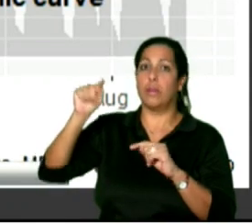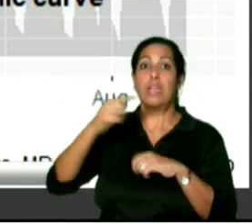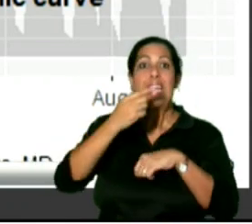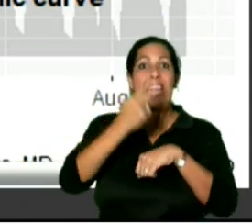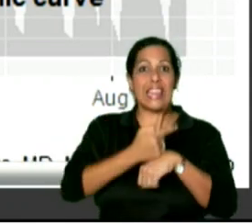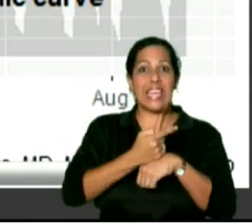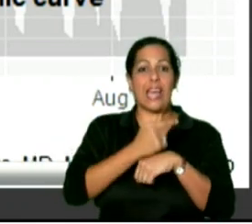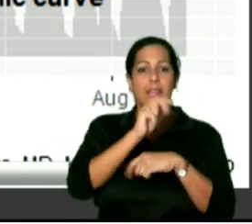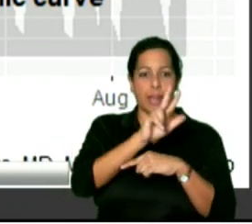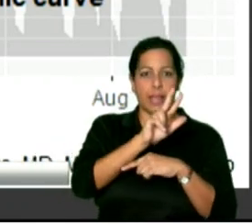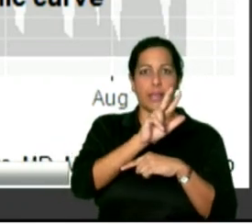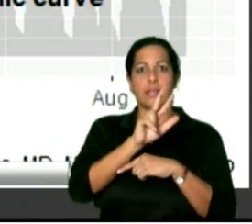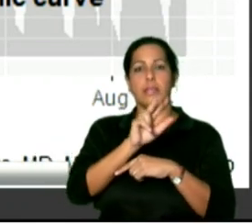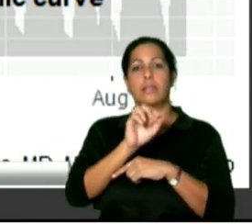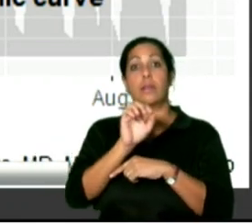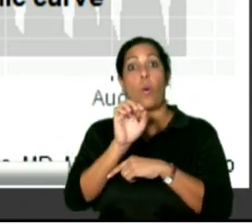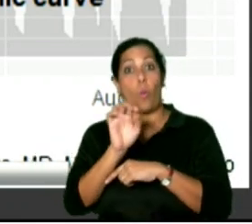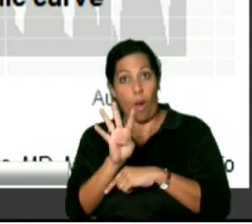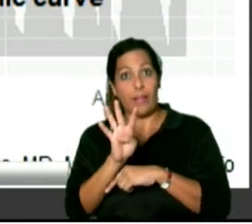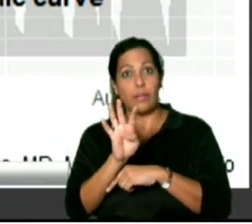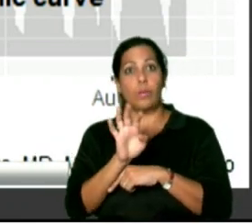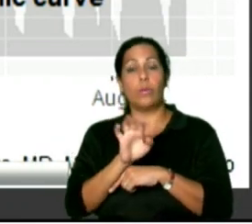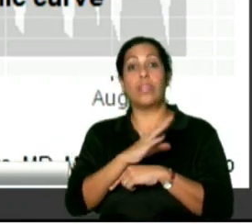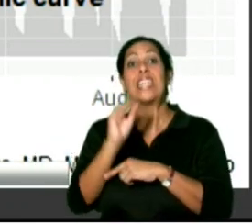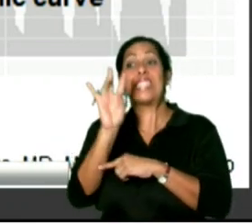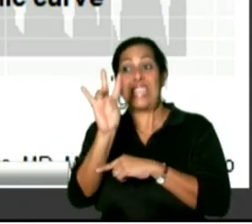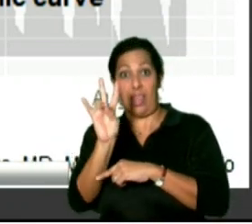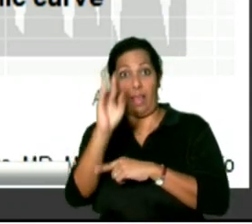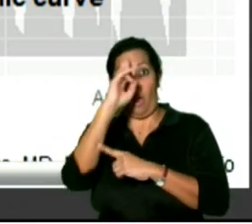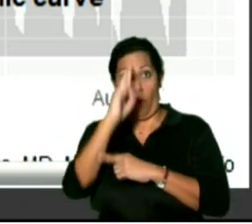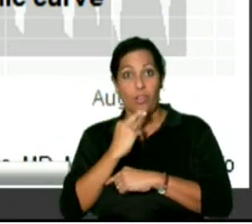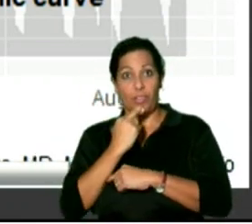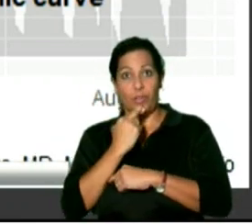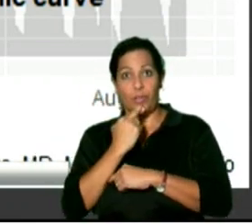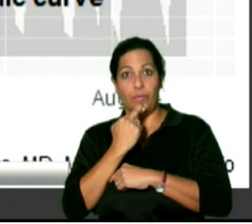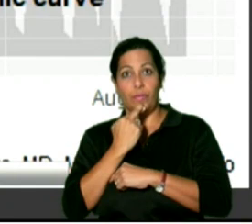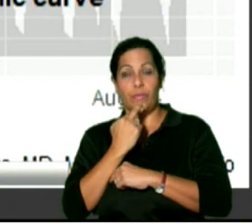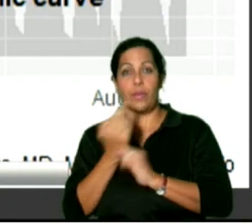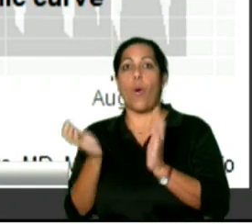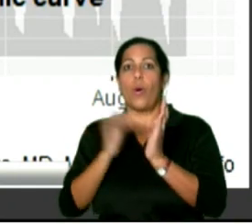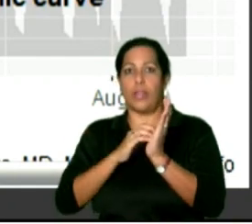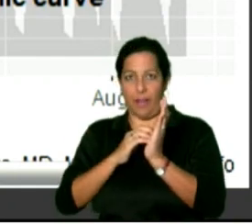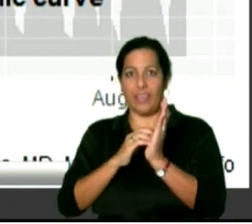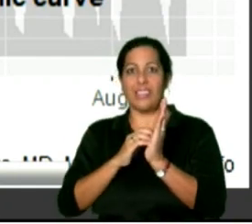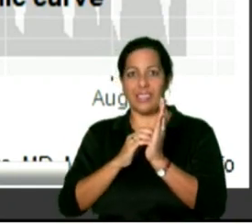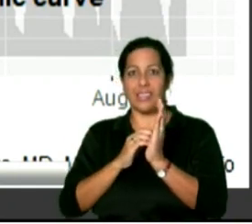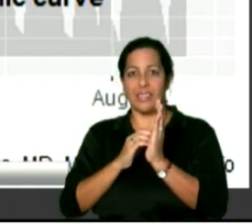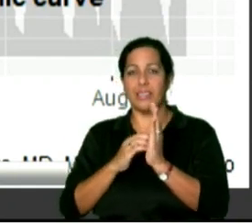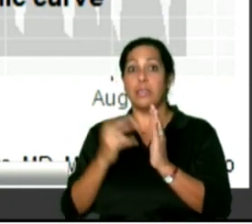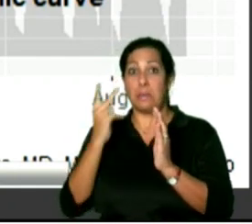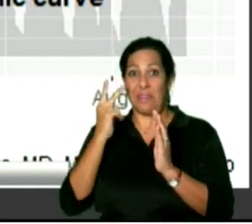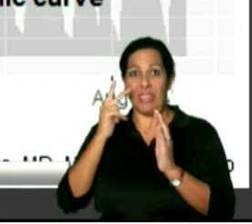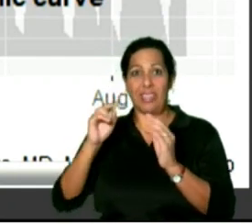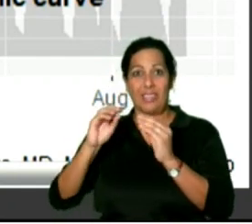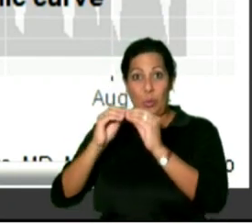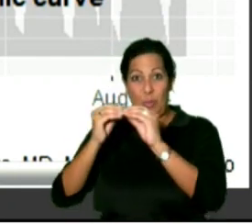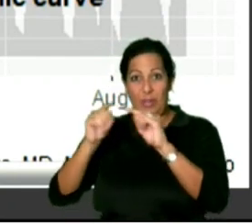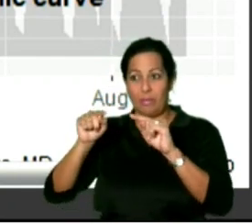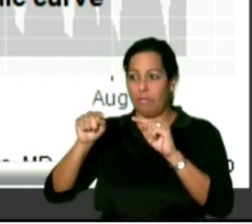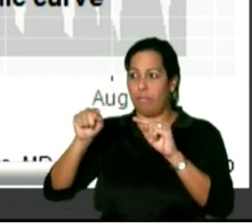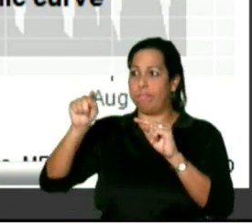y 7 de agosto tenemos otros días en que volvemos a alcanzar y